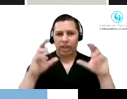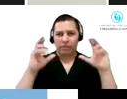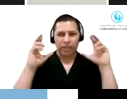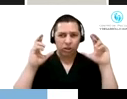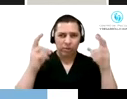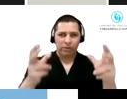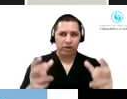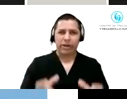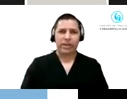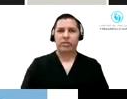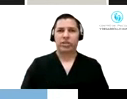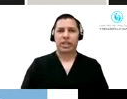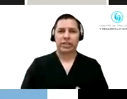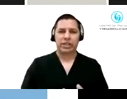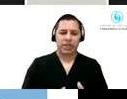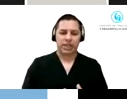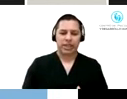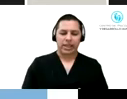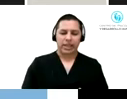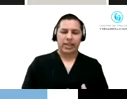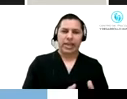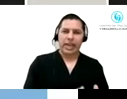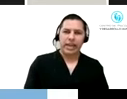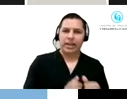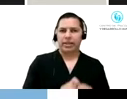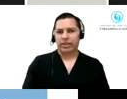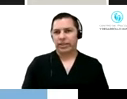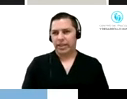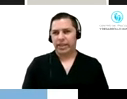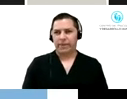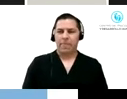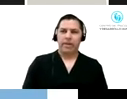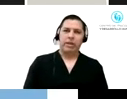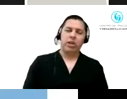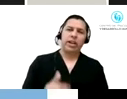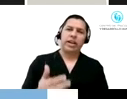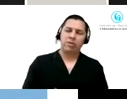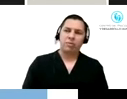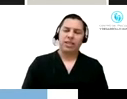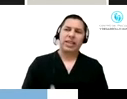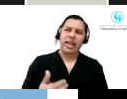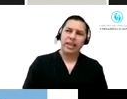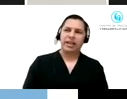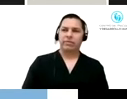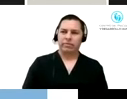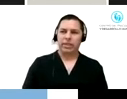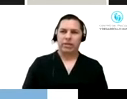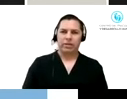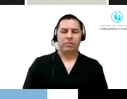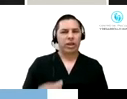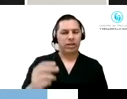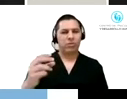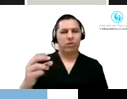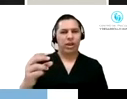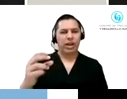que socialmente no es lo primero que viene a nuestras cabezas, ¿verdad? Que la hija se quede. Y voy a agregar algo más, y es la hija, ¿verdad?